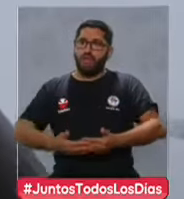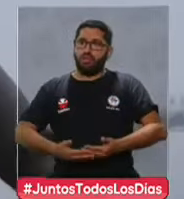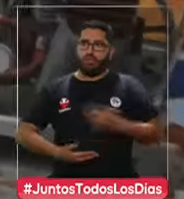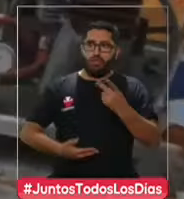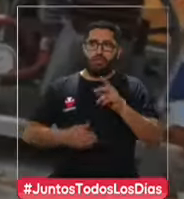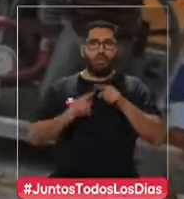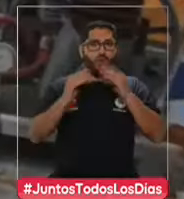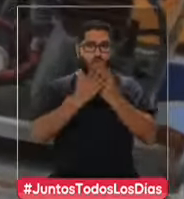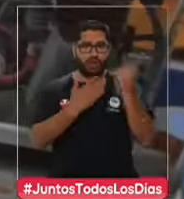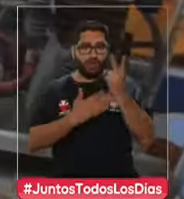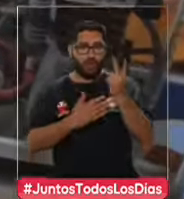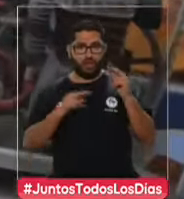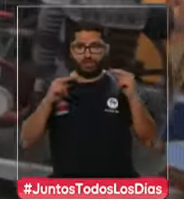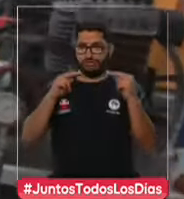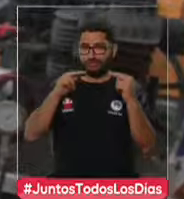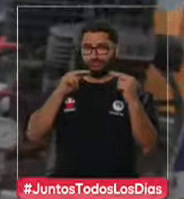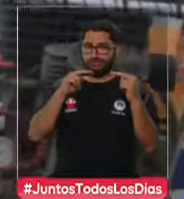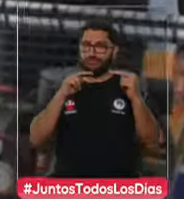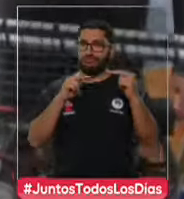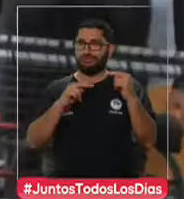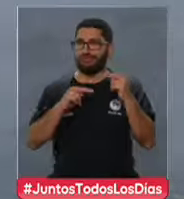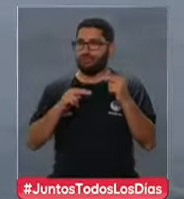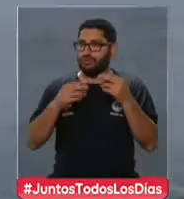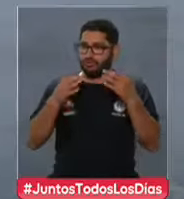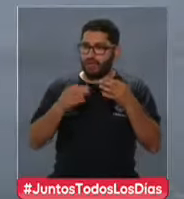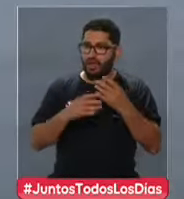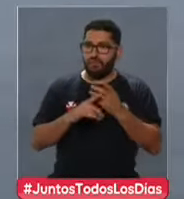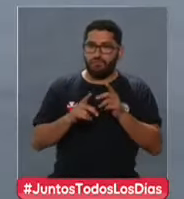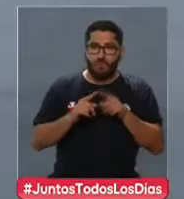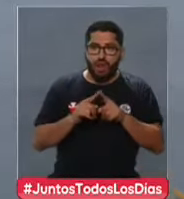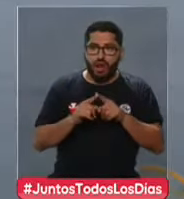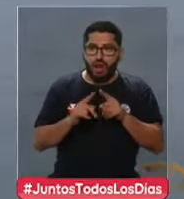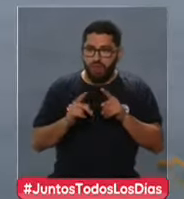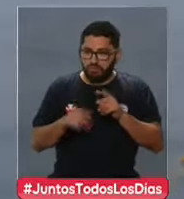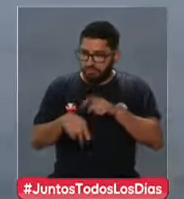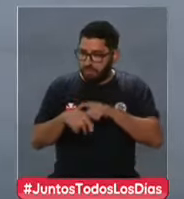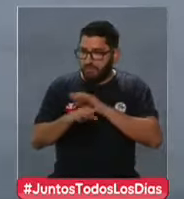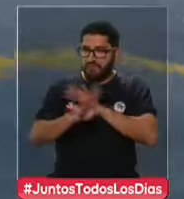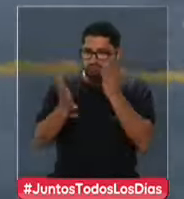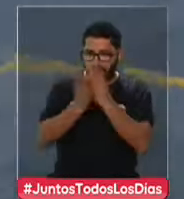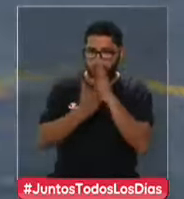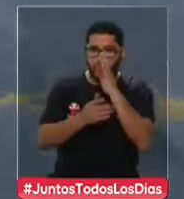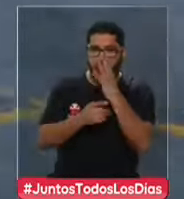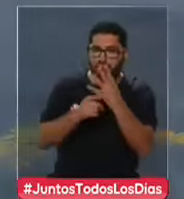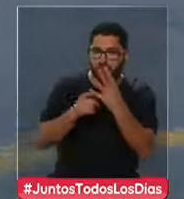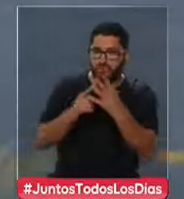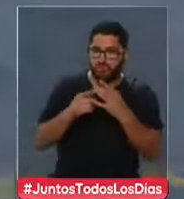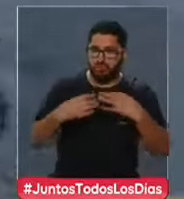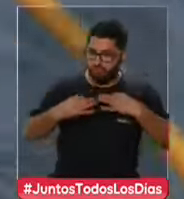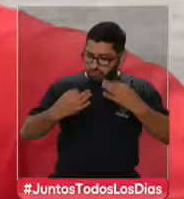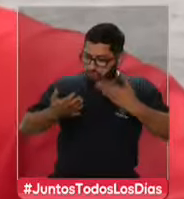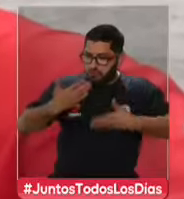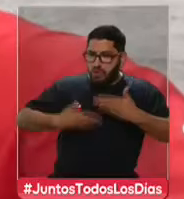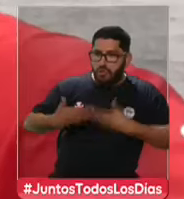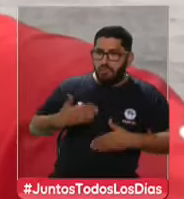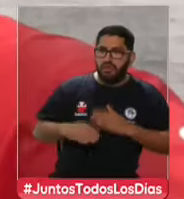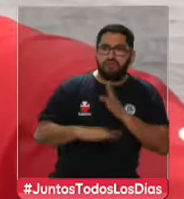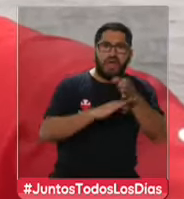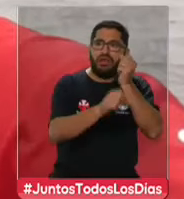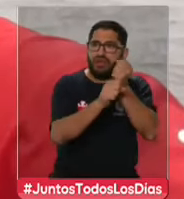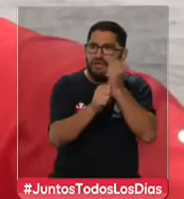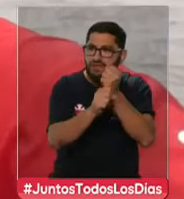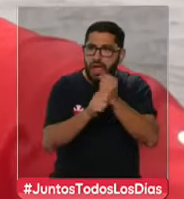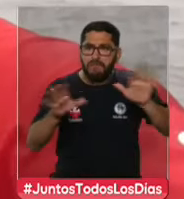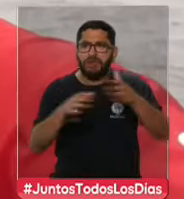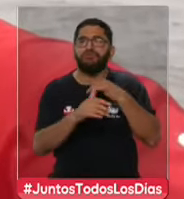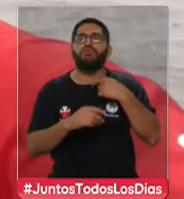colegio, terminábamos el colegio y él se cambiaba de ropa y se iba a trabajar al mar. Trabajaba y estudiaba,